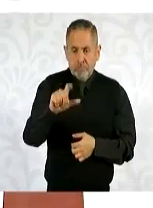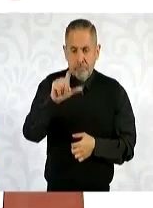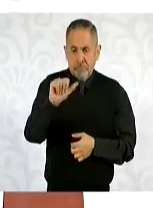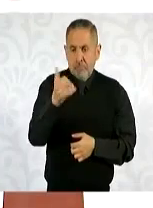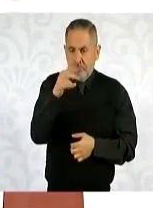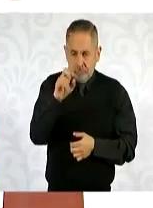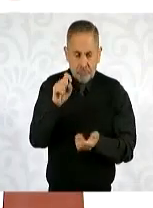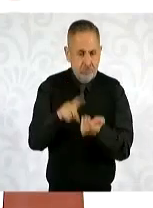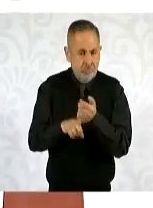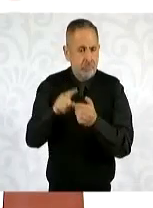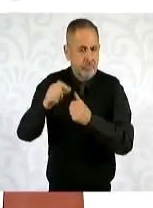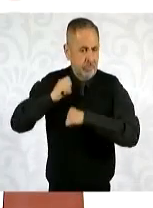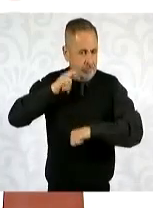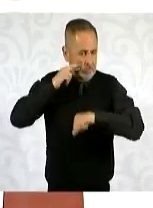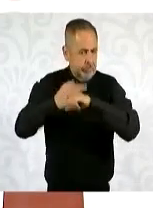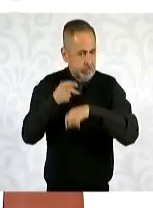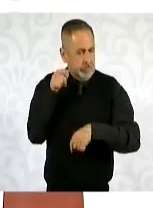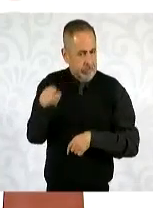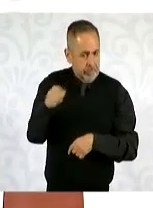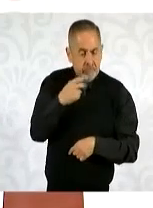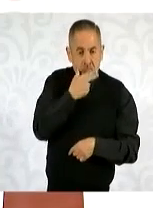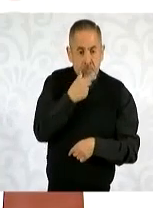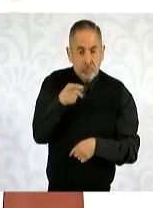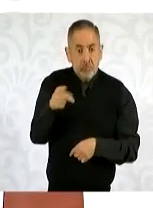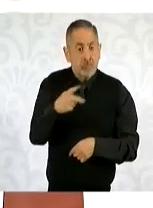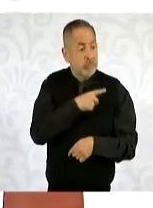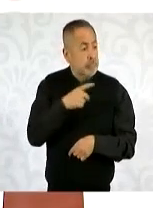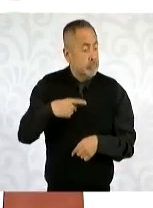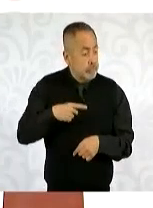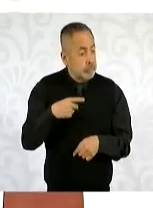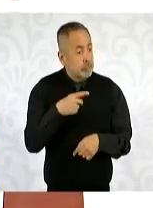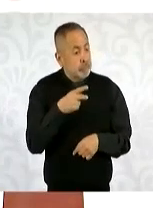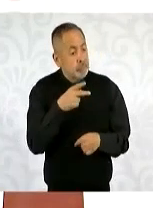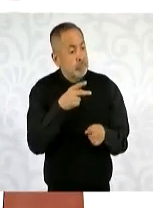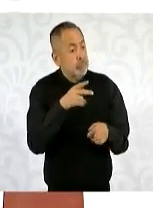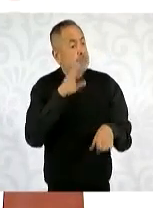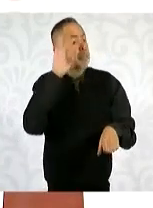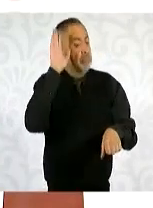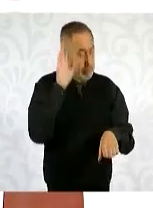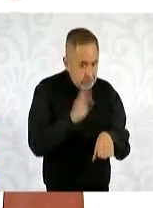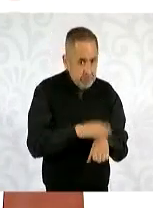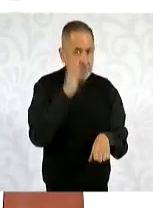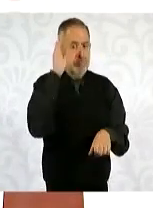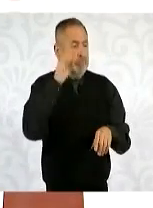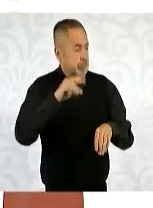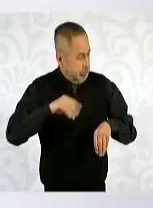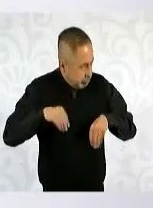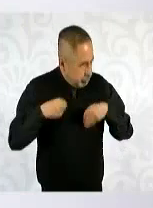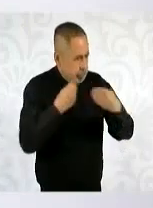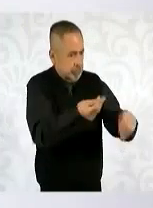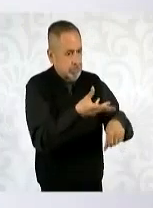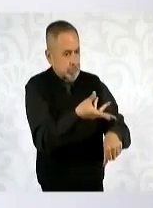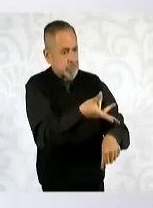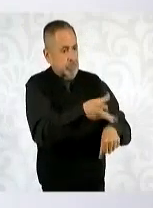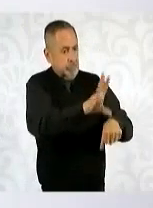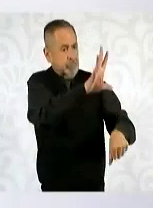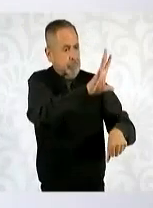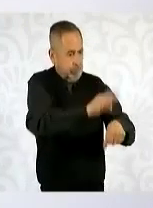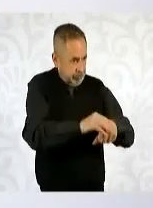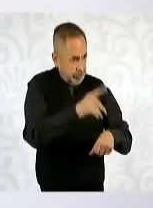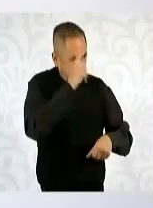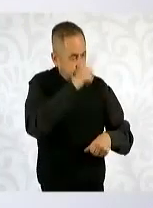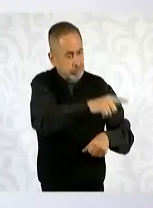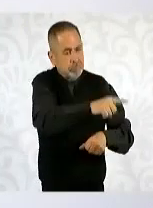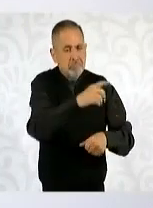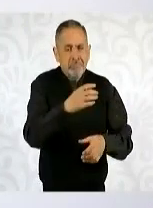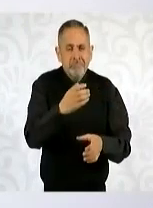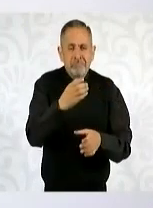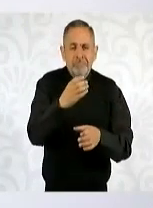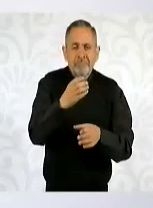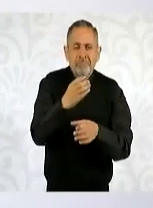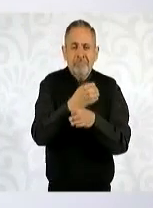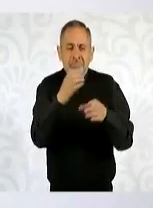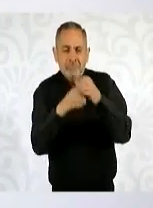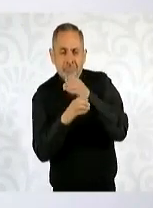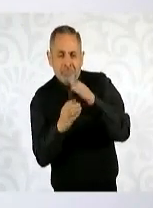Regulación Ferroviaria, que se amplíe, que haya todavía más transporte de carga por